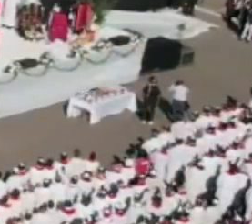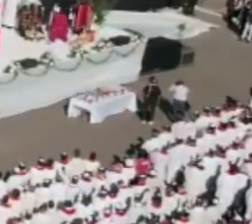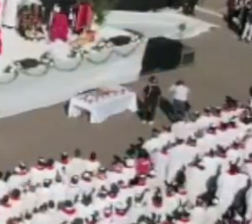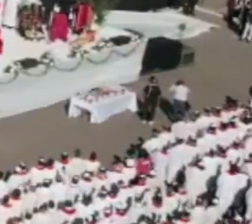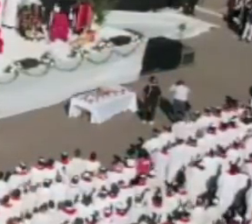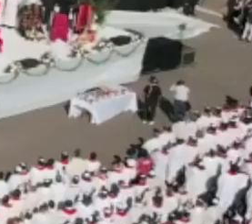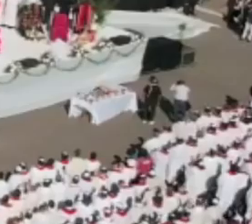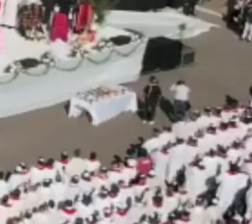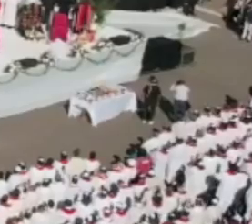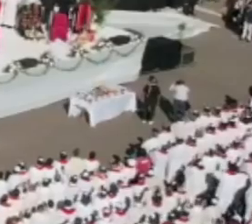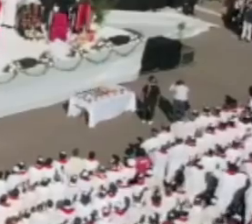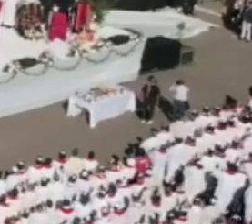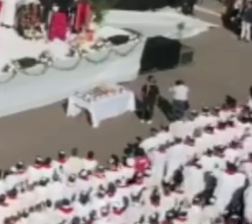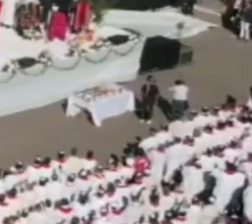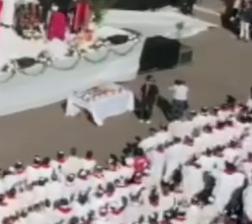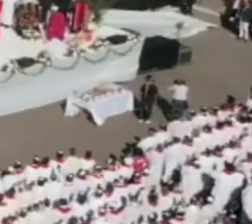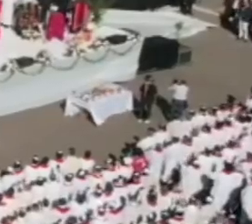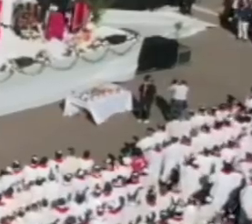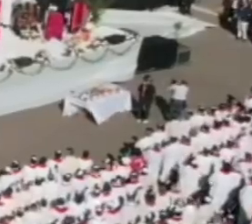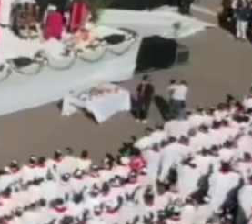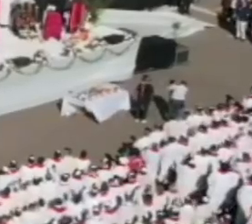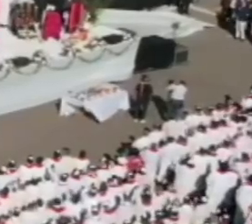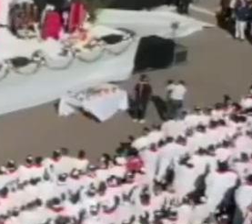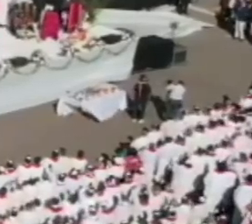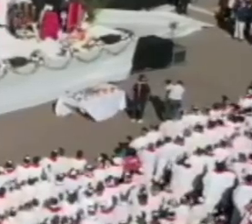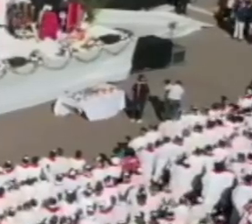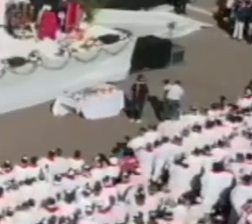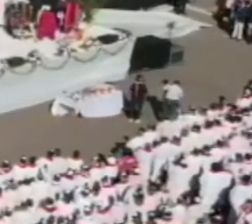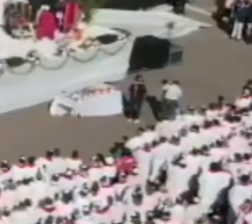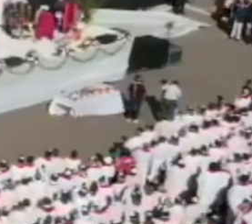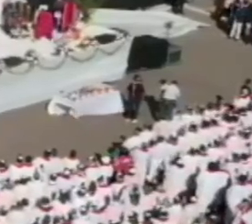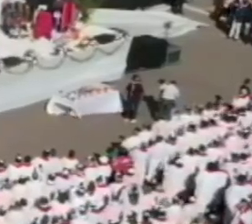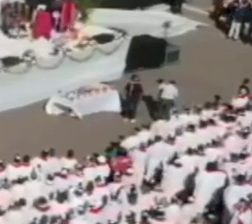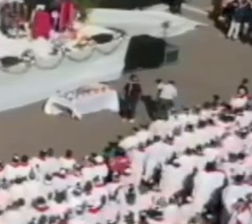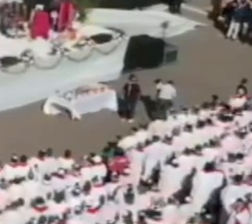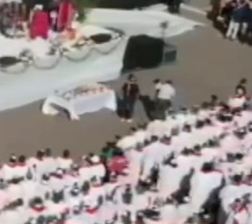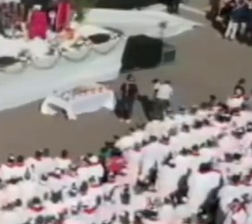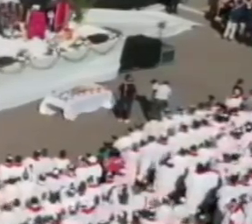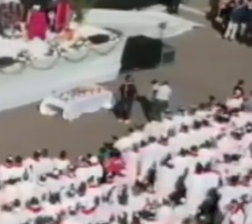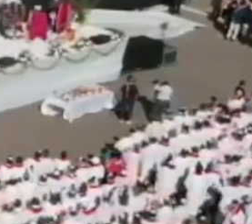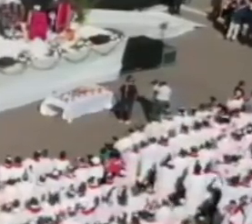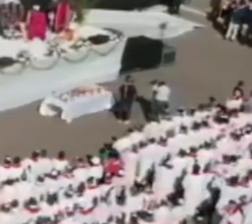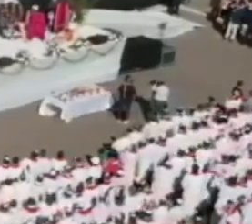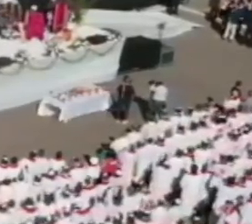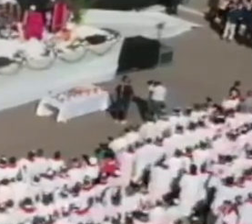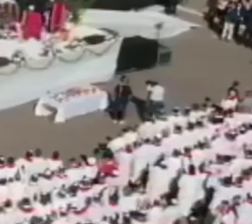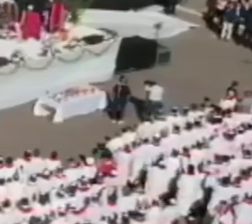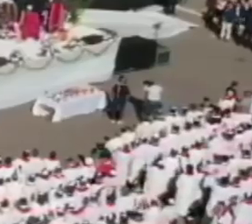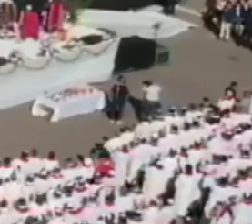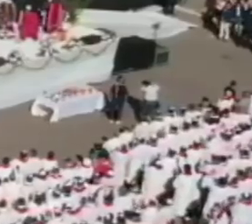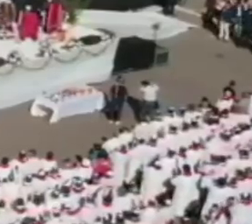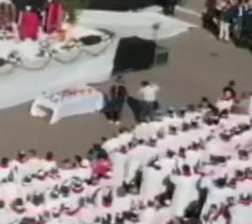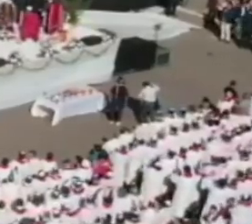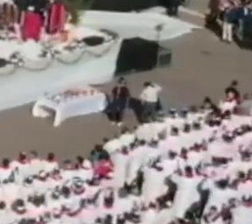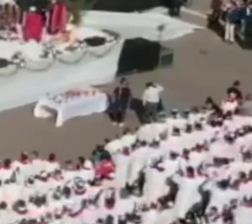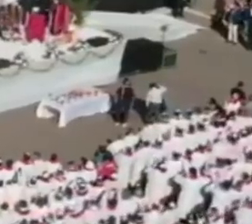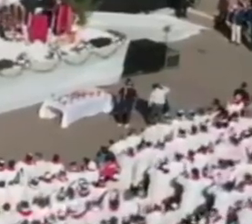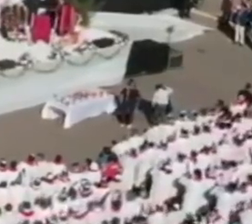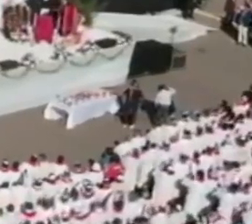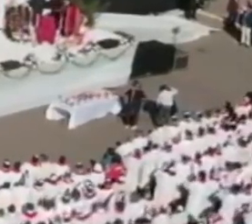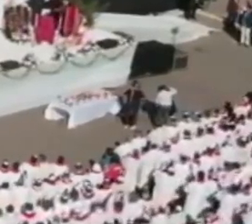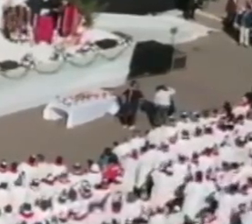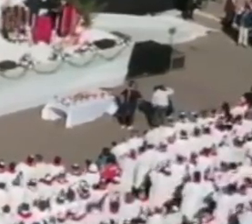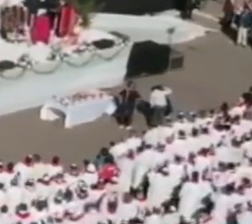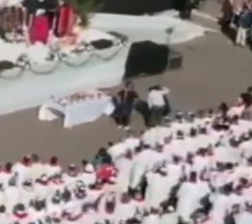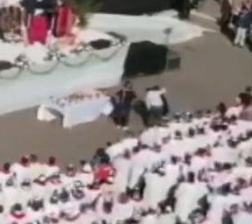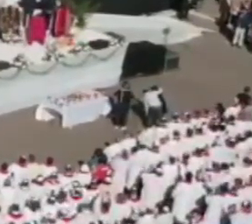el poder y el reino de nuestro Dios y la soberanía de su Mesías. El poder de Cristo resucitado, que a lo